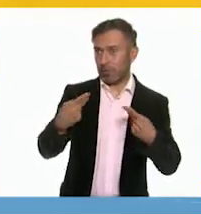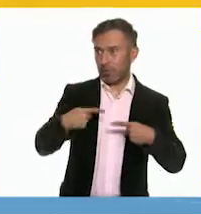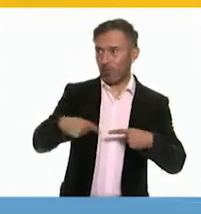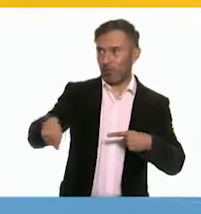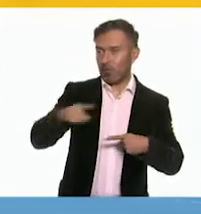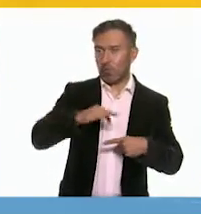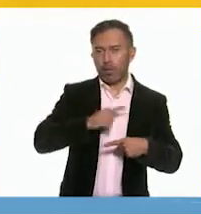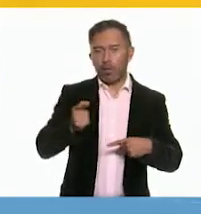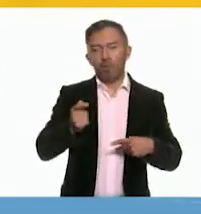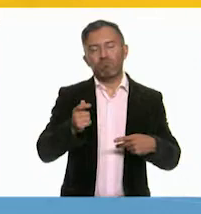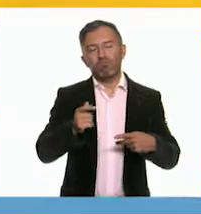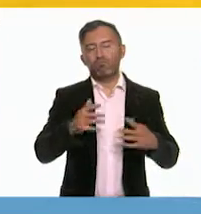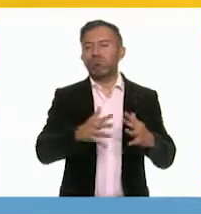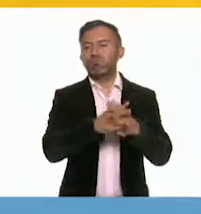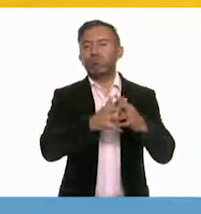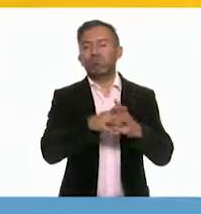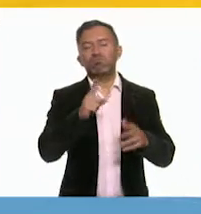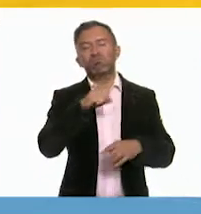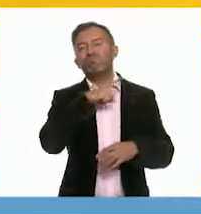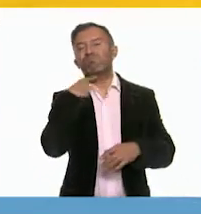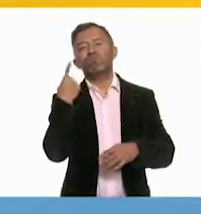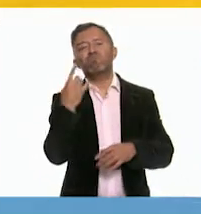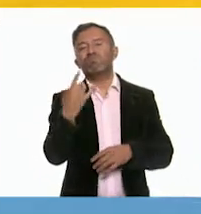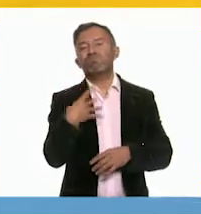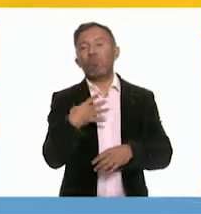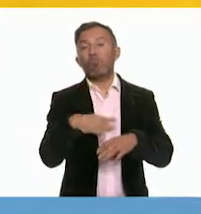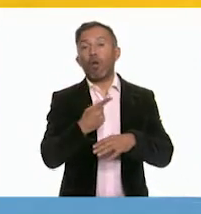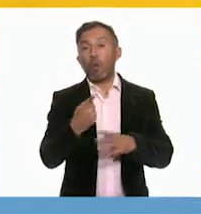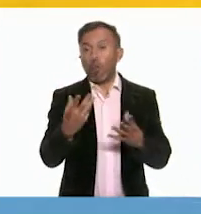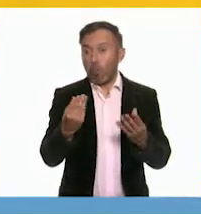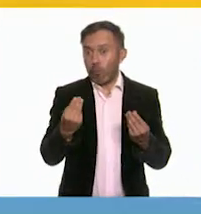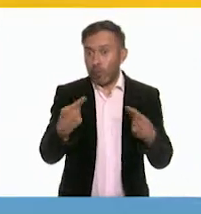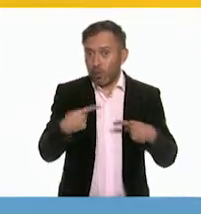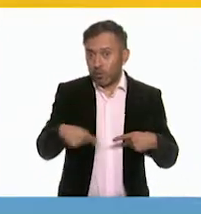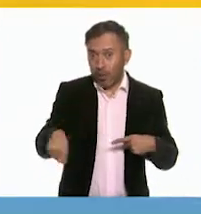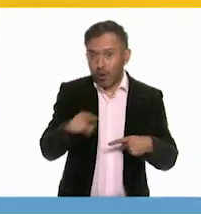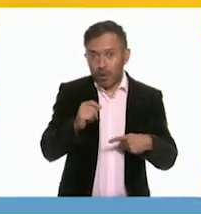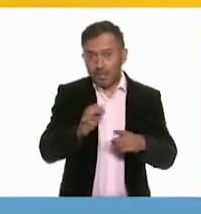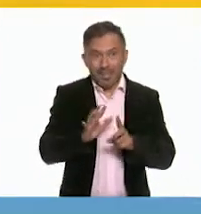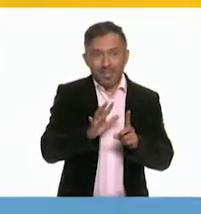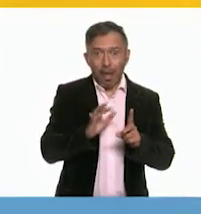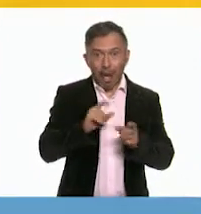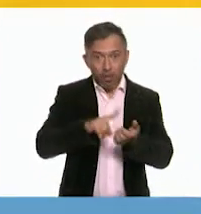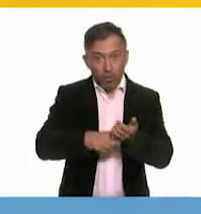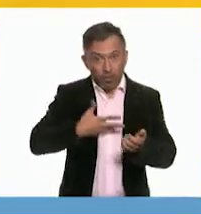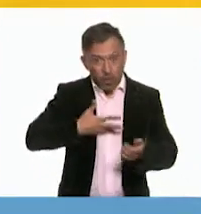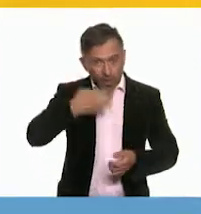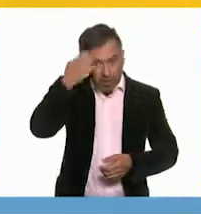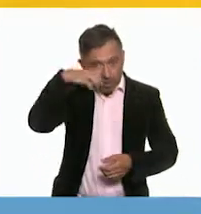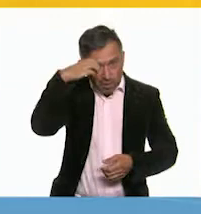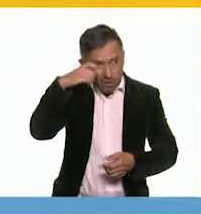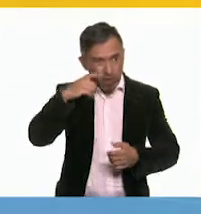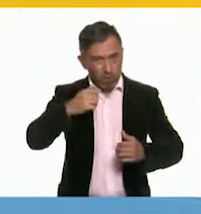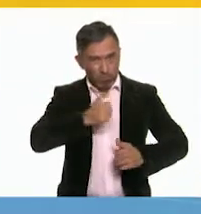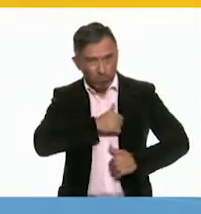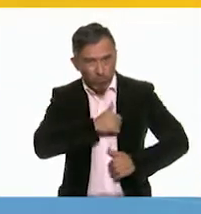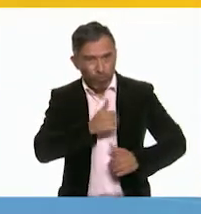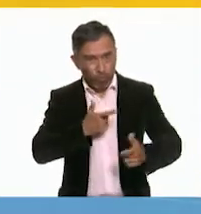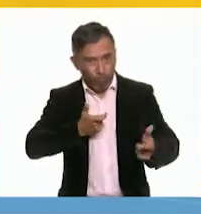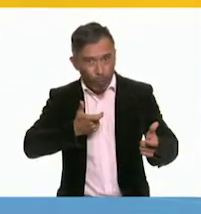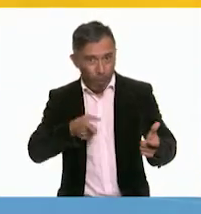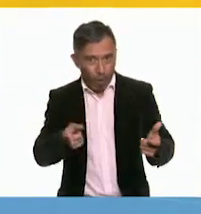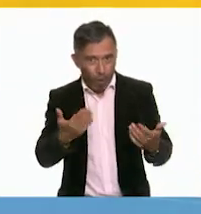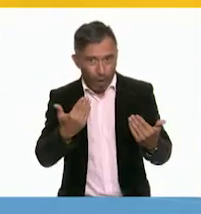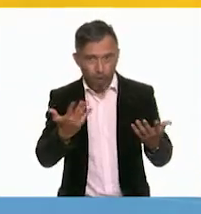campo militar se debió a que muchos de los que lo siguieron no tenían preparación militar o armas y sobre todo,